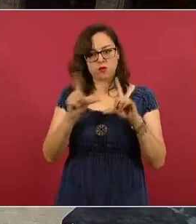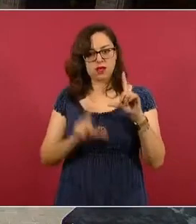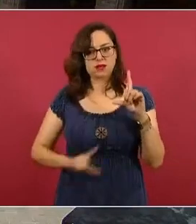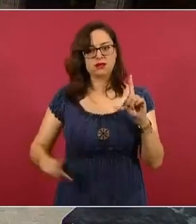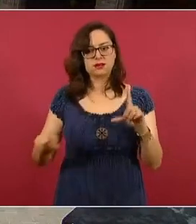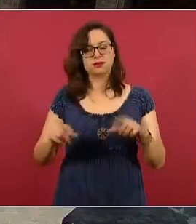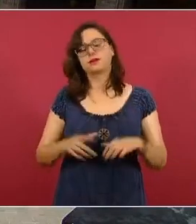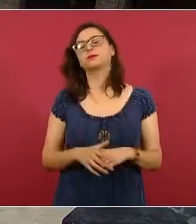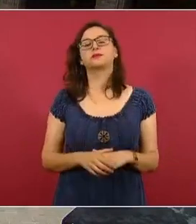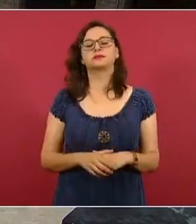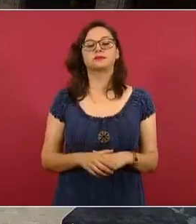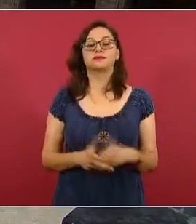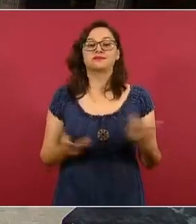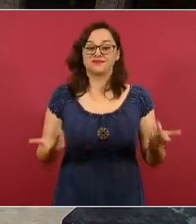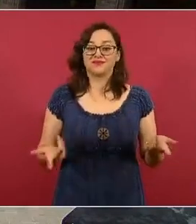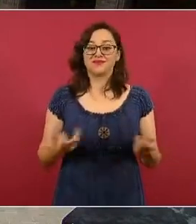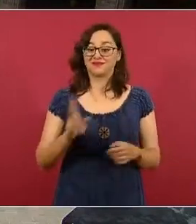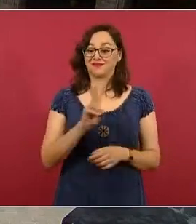Y con eso